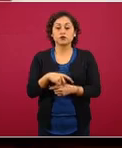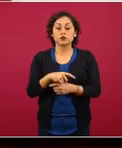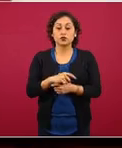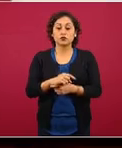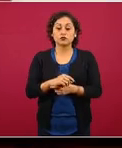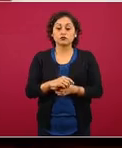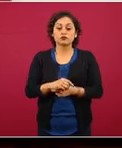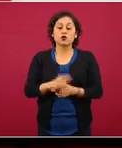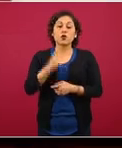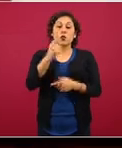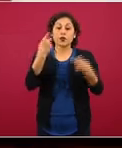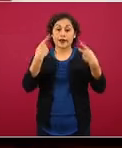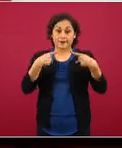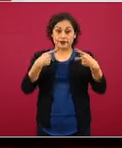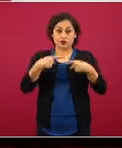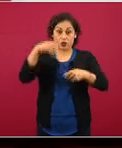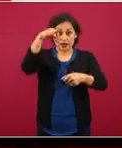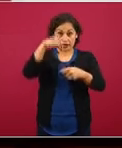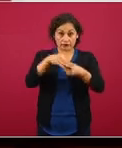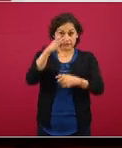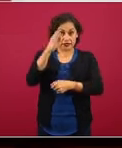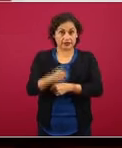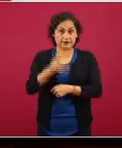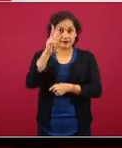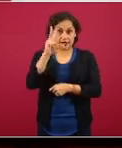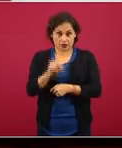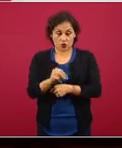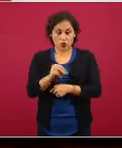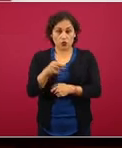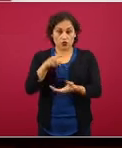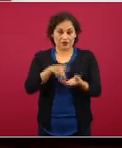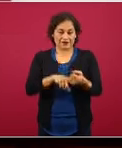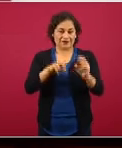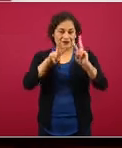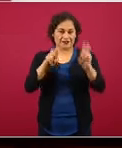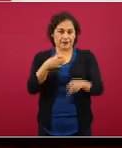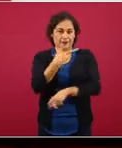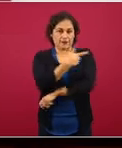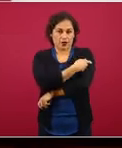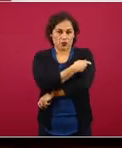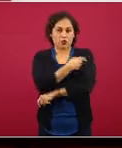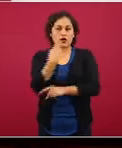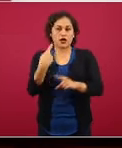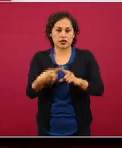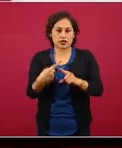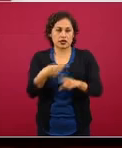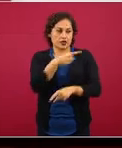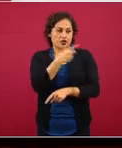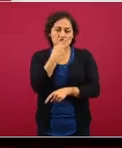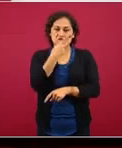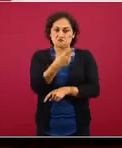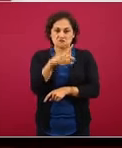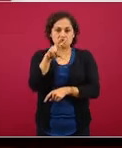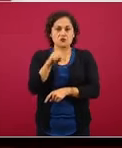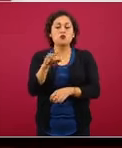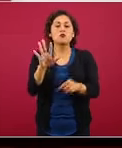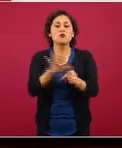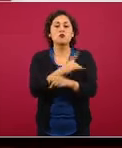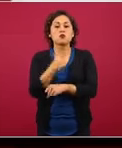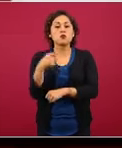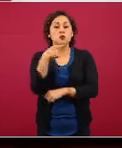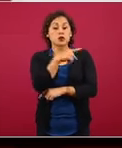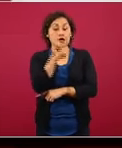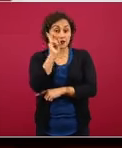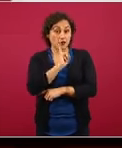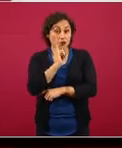que votó en contra de la recomendación de la vacuna era porque ella